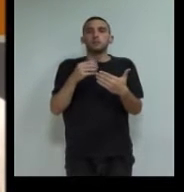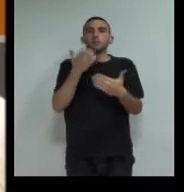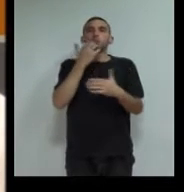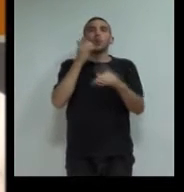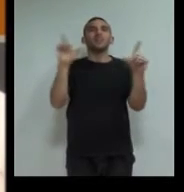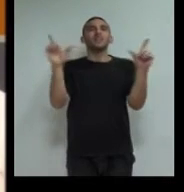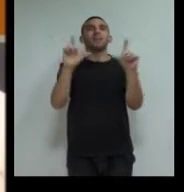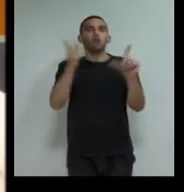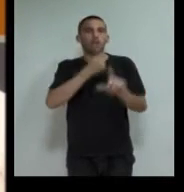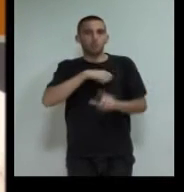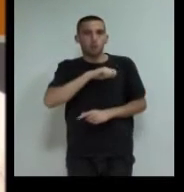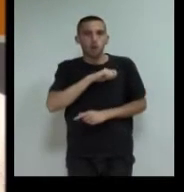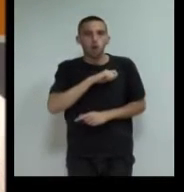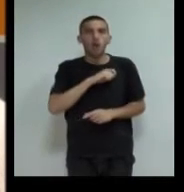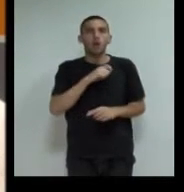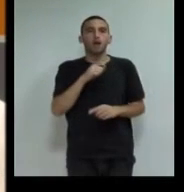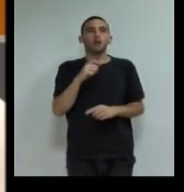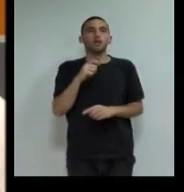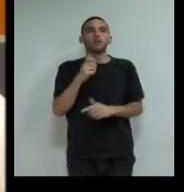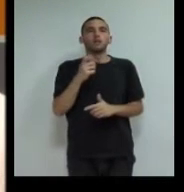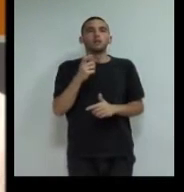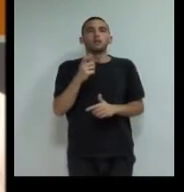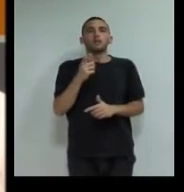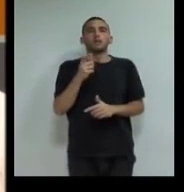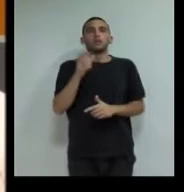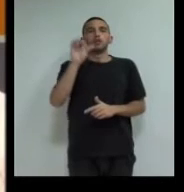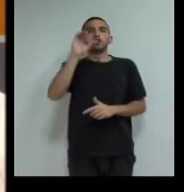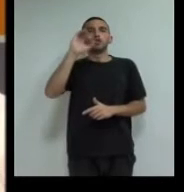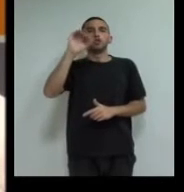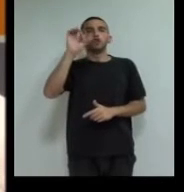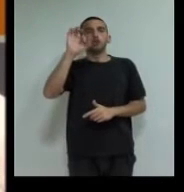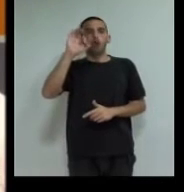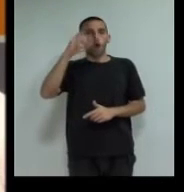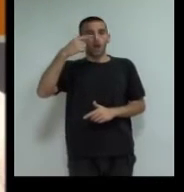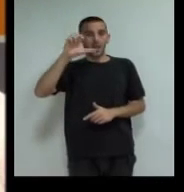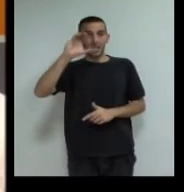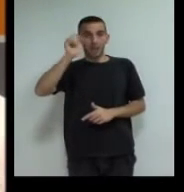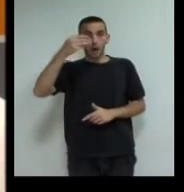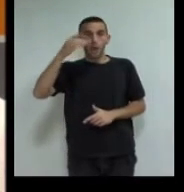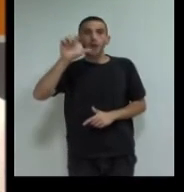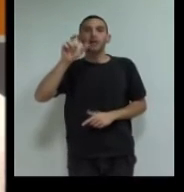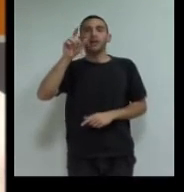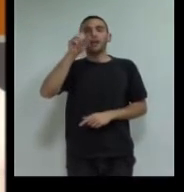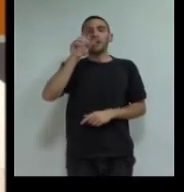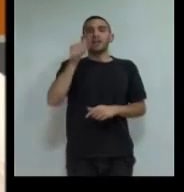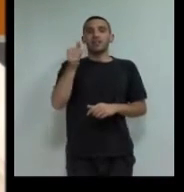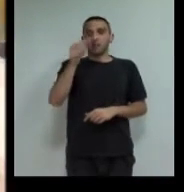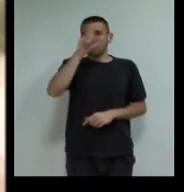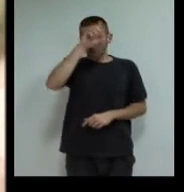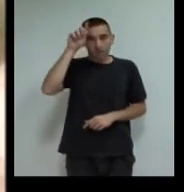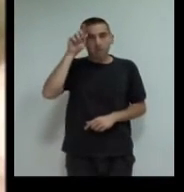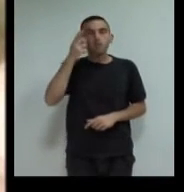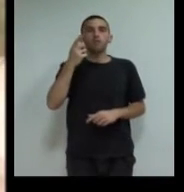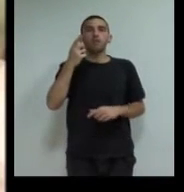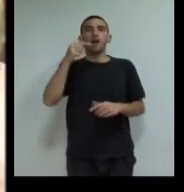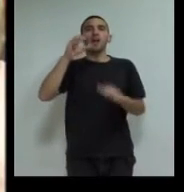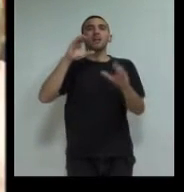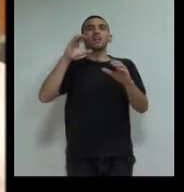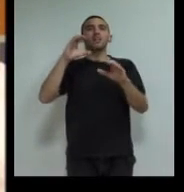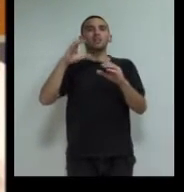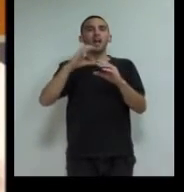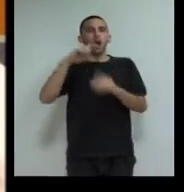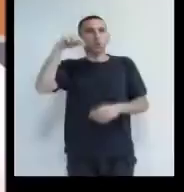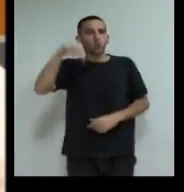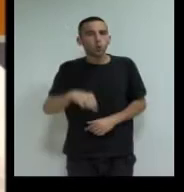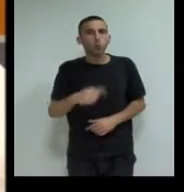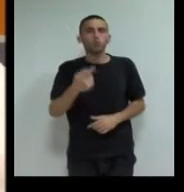Televisión Española, Canal Soge Cable, Telemadrid, Canal Sur, en fin, algunos de nuestros clientes